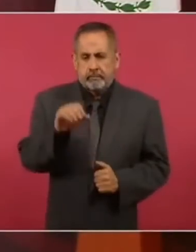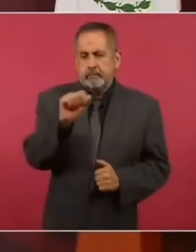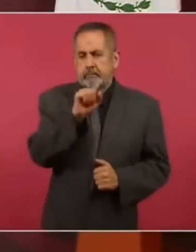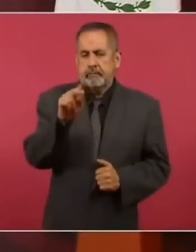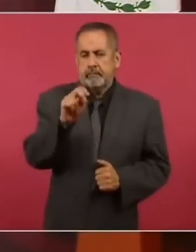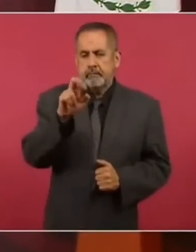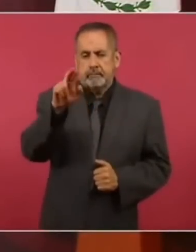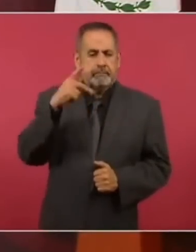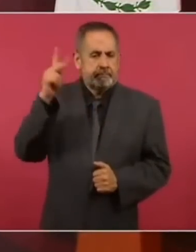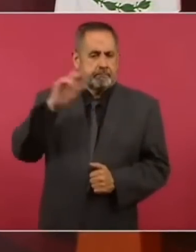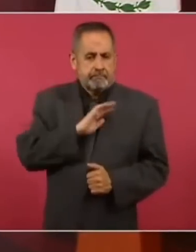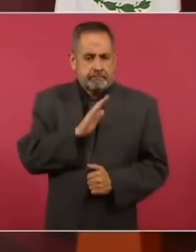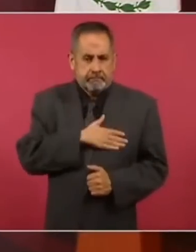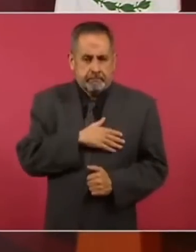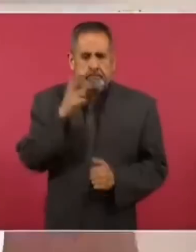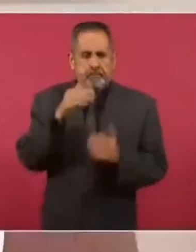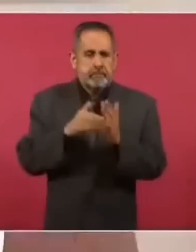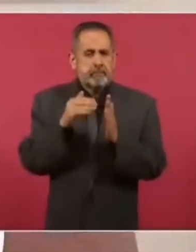Aznar de España,